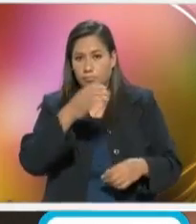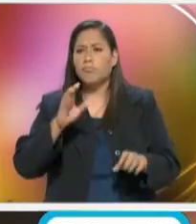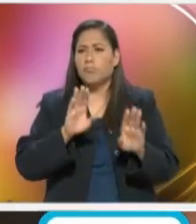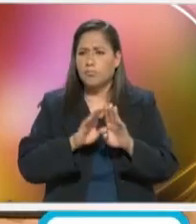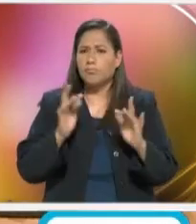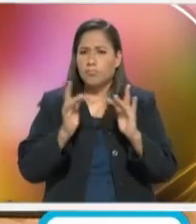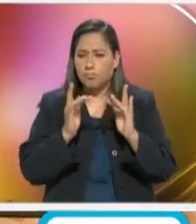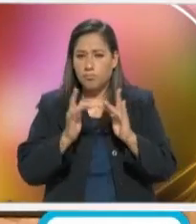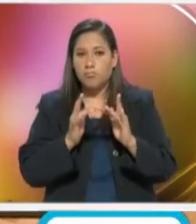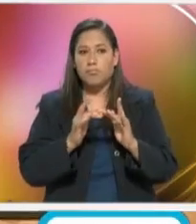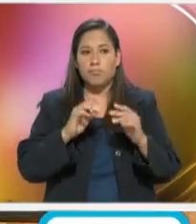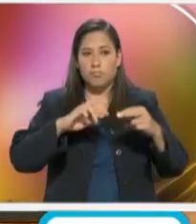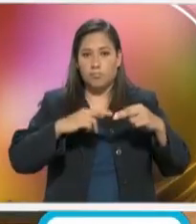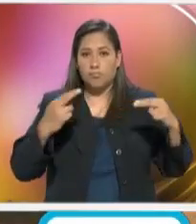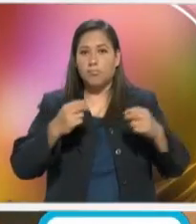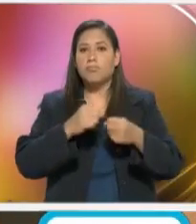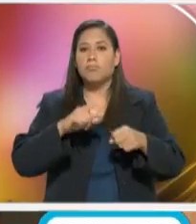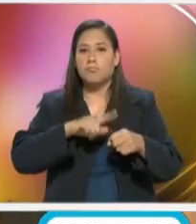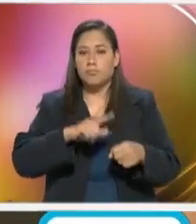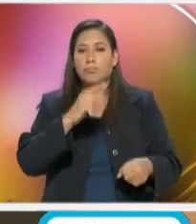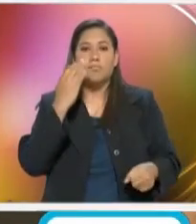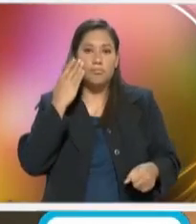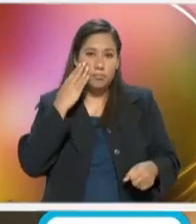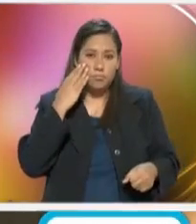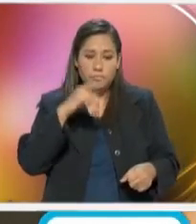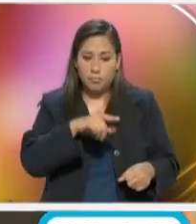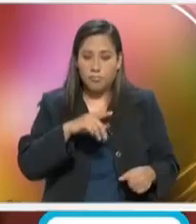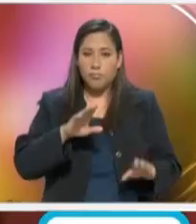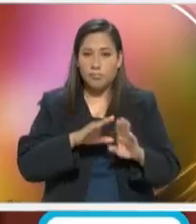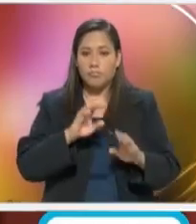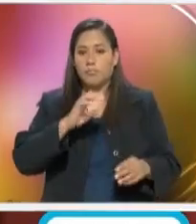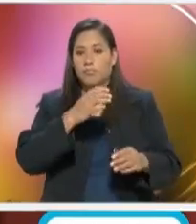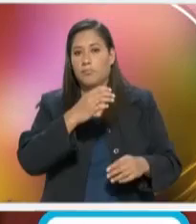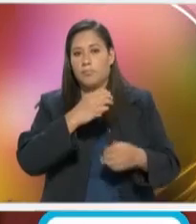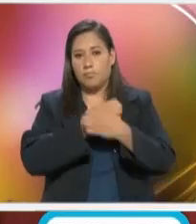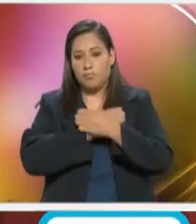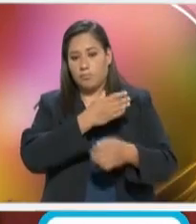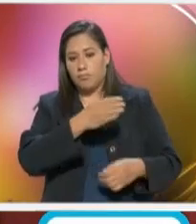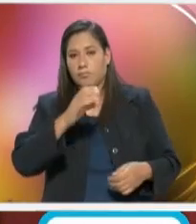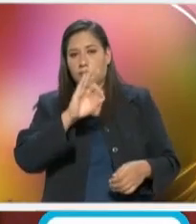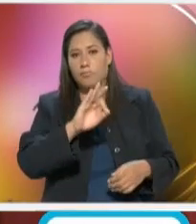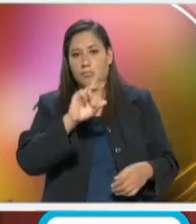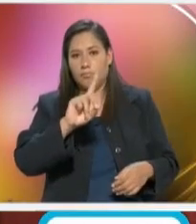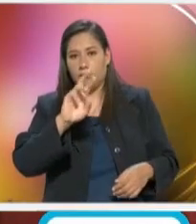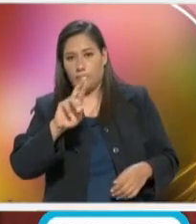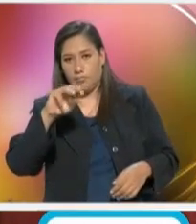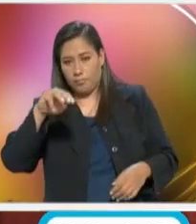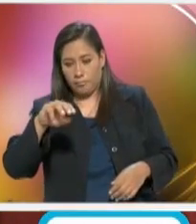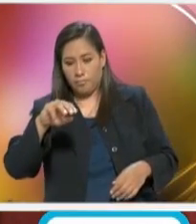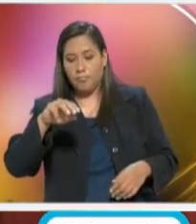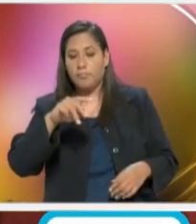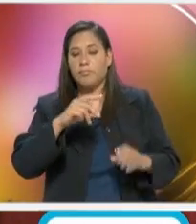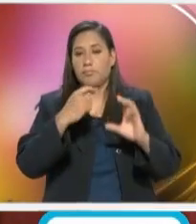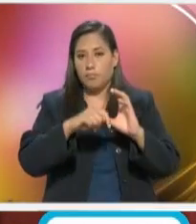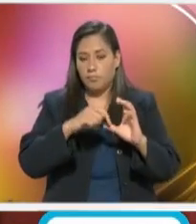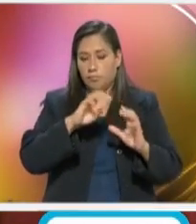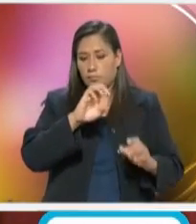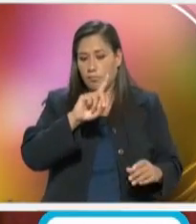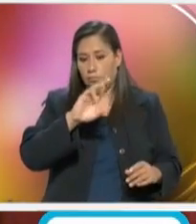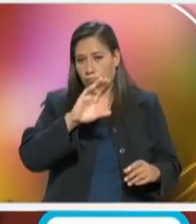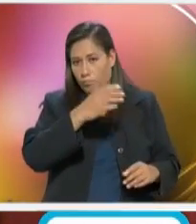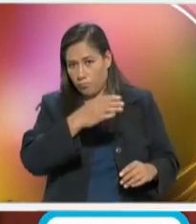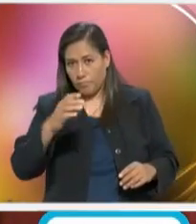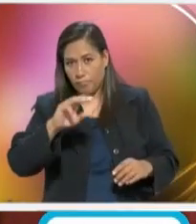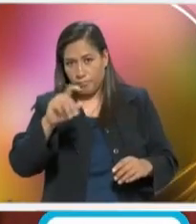sociales. podemos En redes enterar? ¿Cómo te sociales. podemos apoyar? Síguenos en Facebook, por favor, como Educampo FMDR y también en Twitter como Educampo